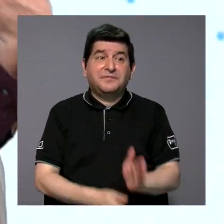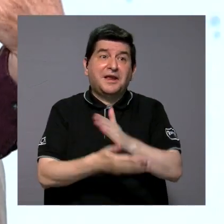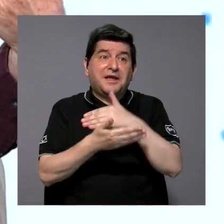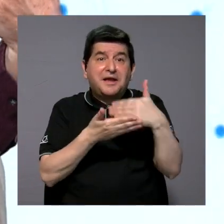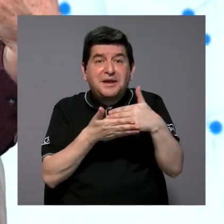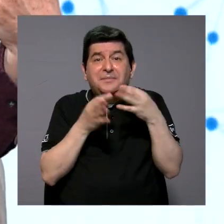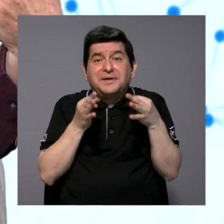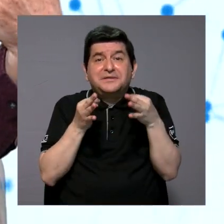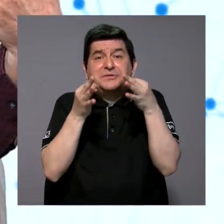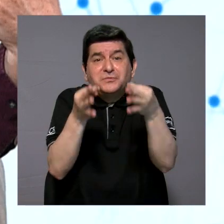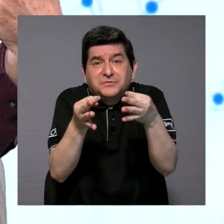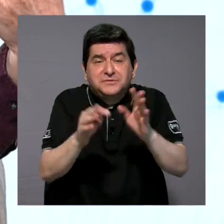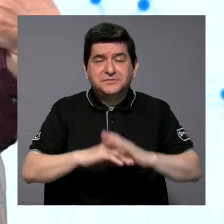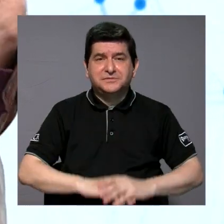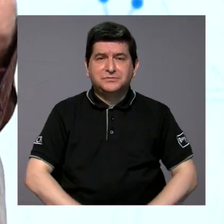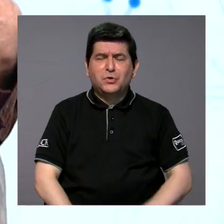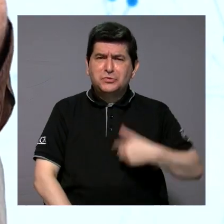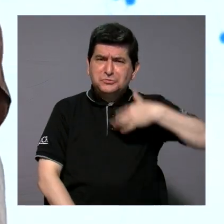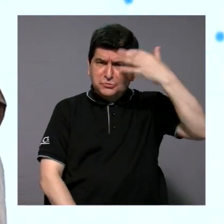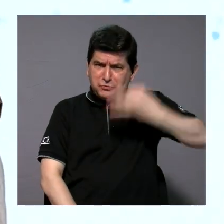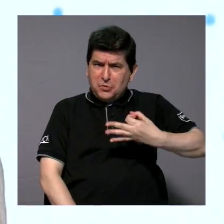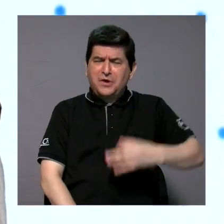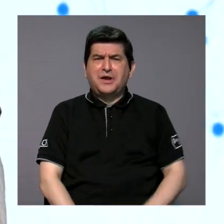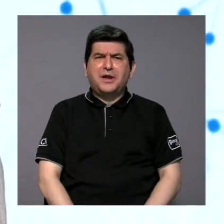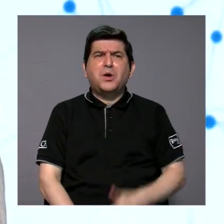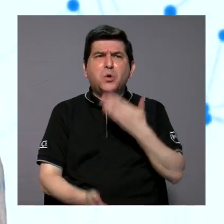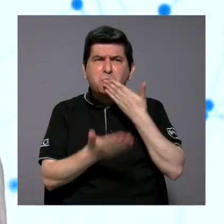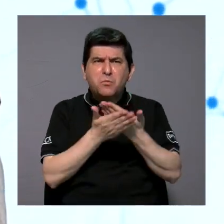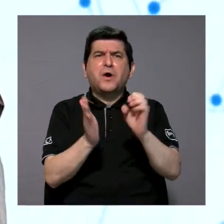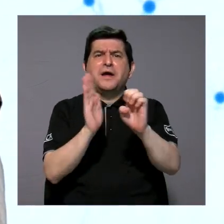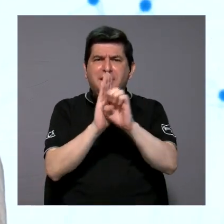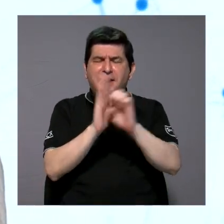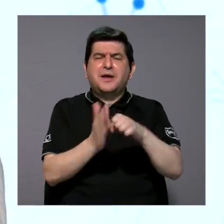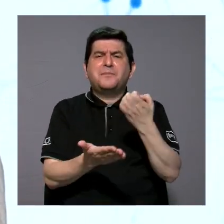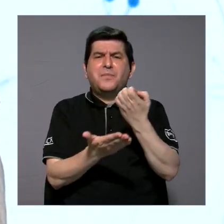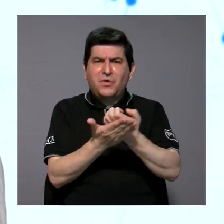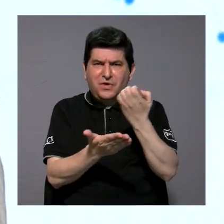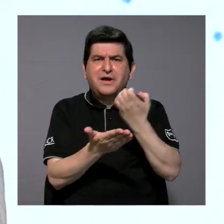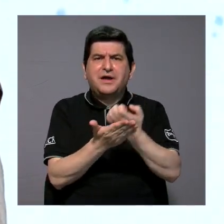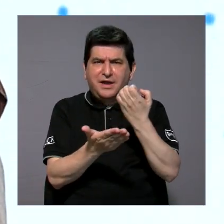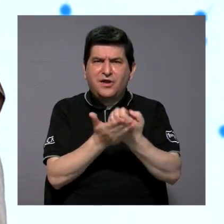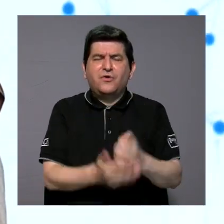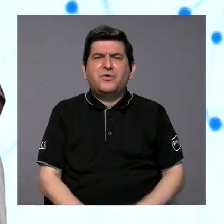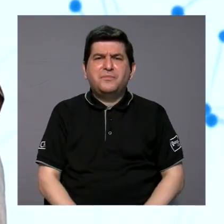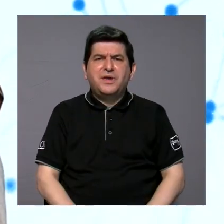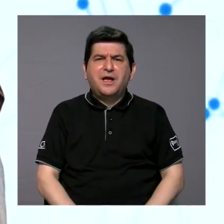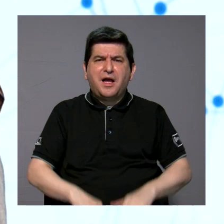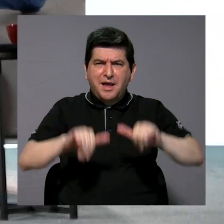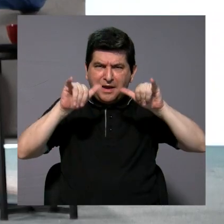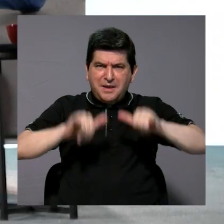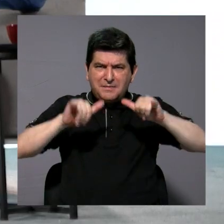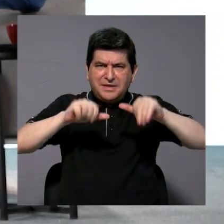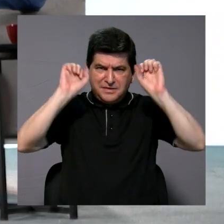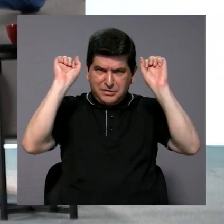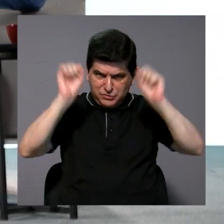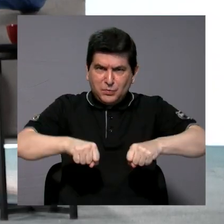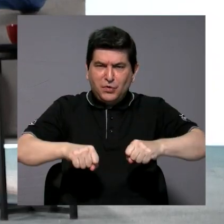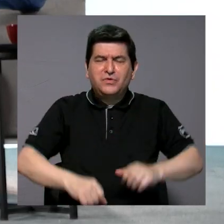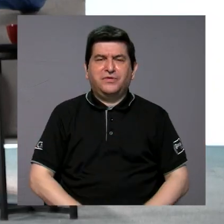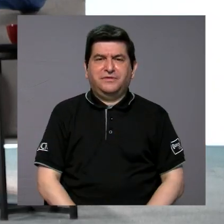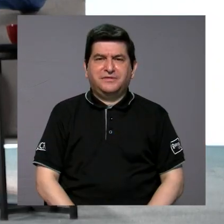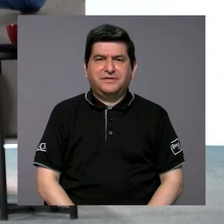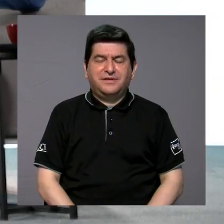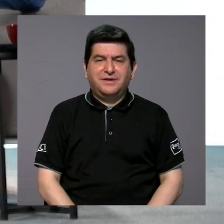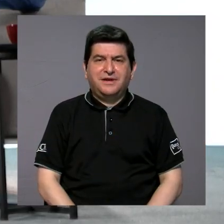del turismo, yo considero que somos un buen ejemplo de una economía sostenible,